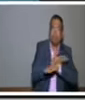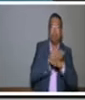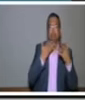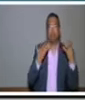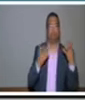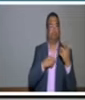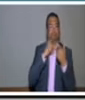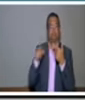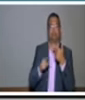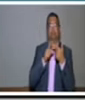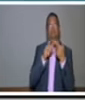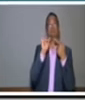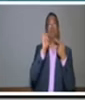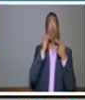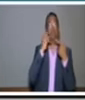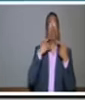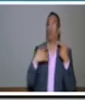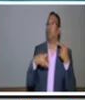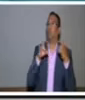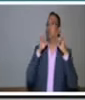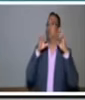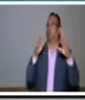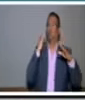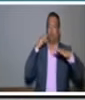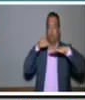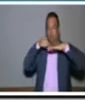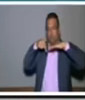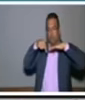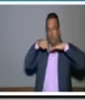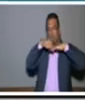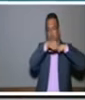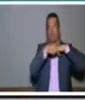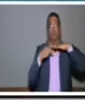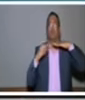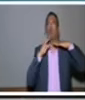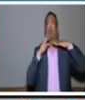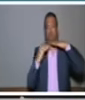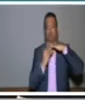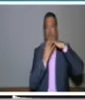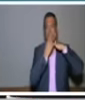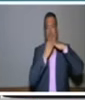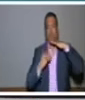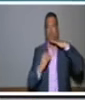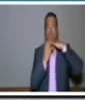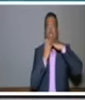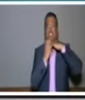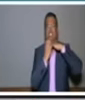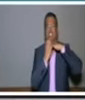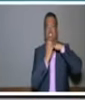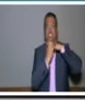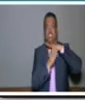el grave tema de erosión en las costas que tiene el país. Con el tema del reciclaje pasa exactamente lo